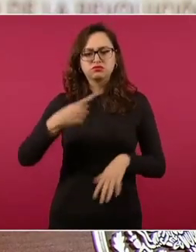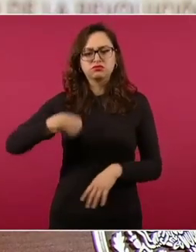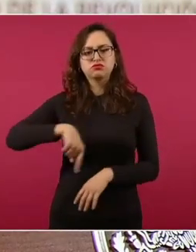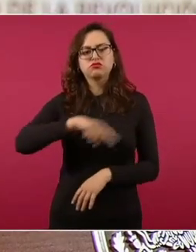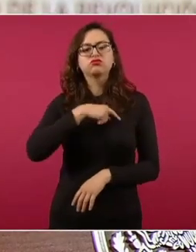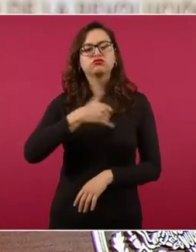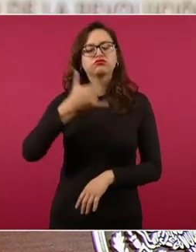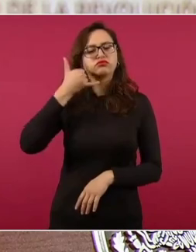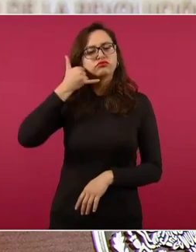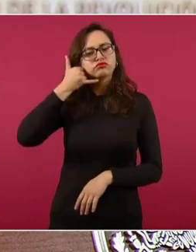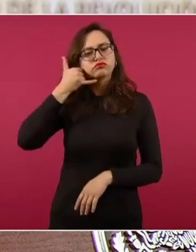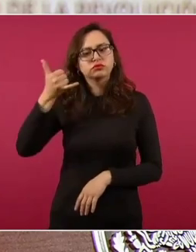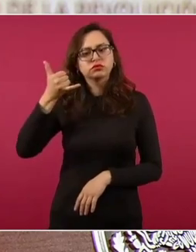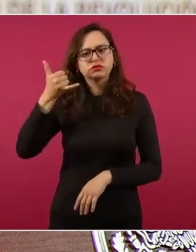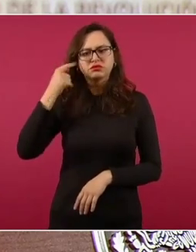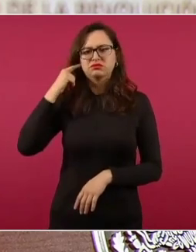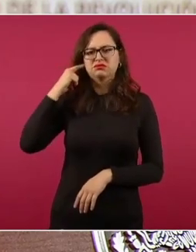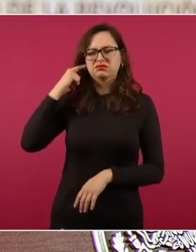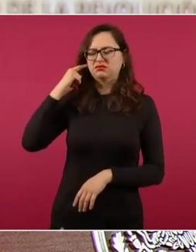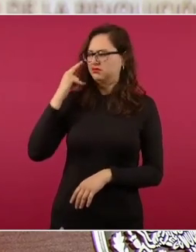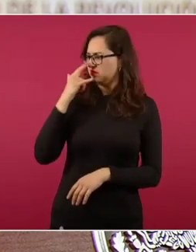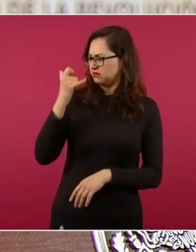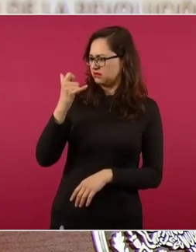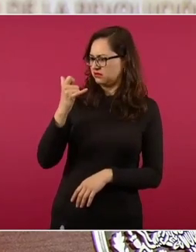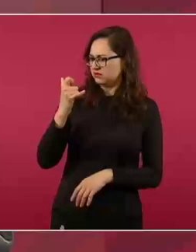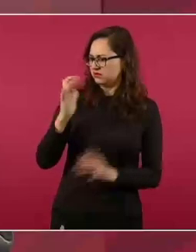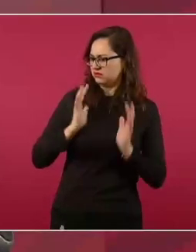porque ni siquiera eran equipos buenos.